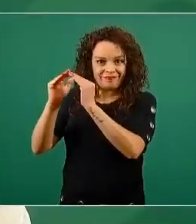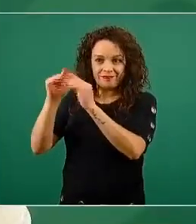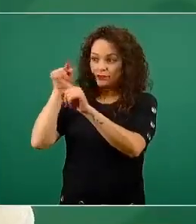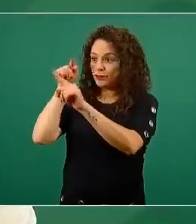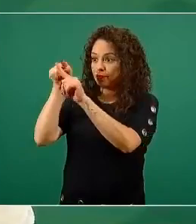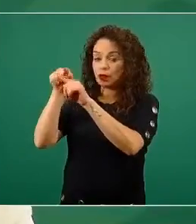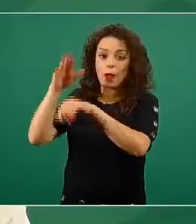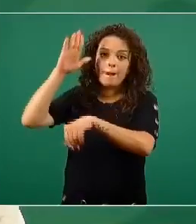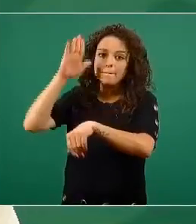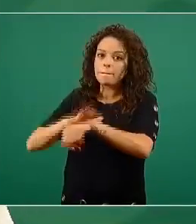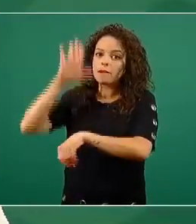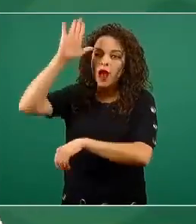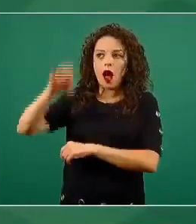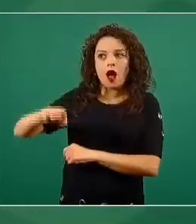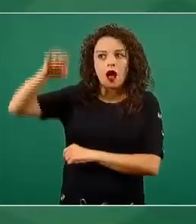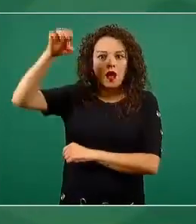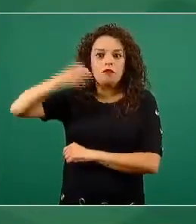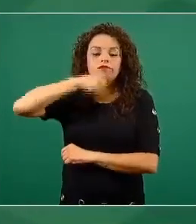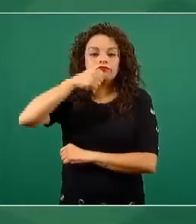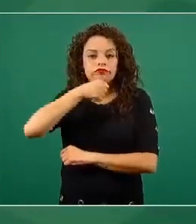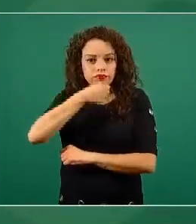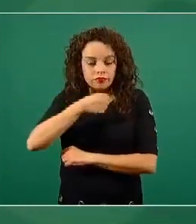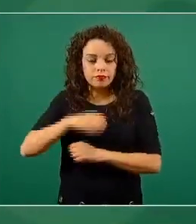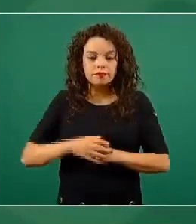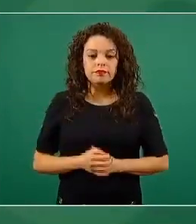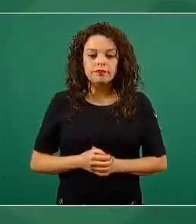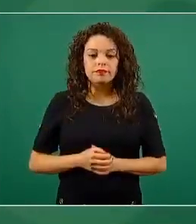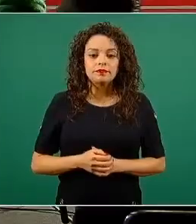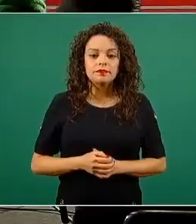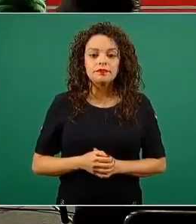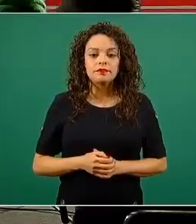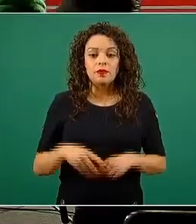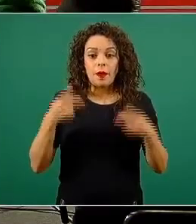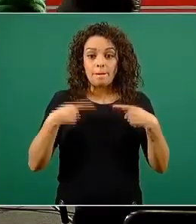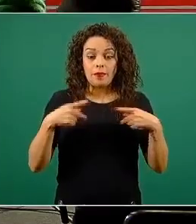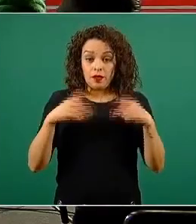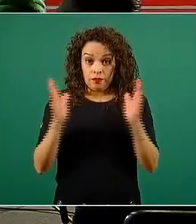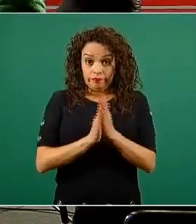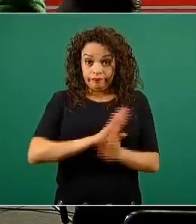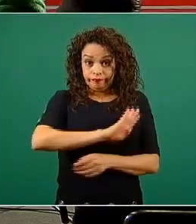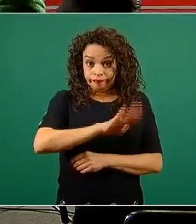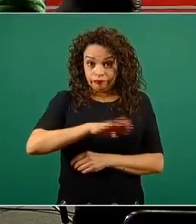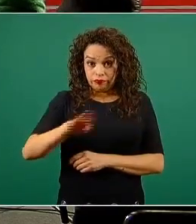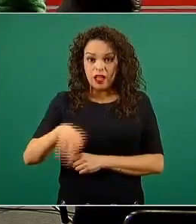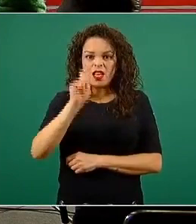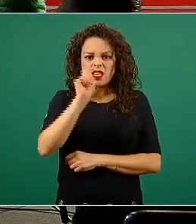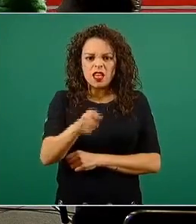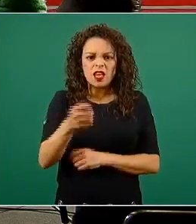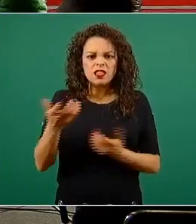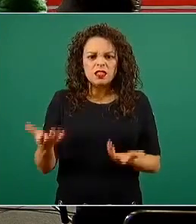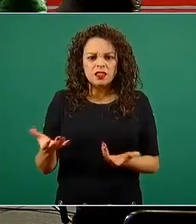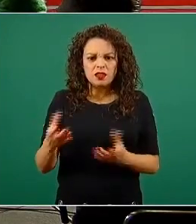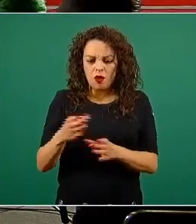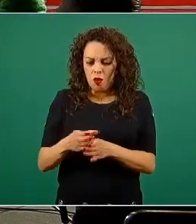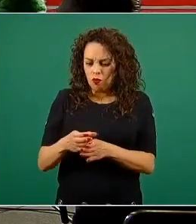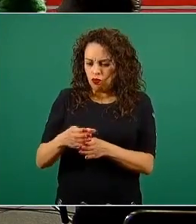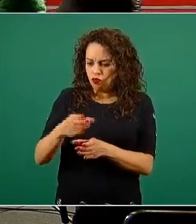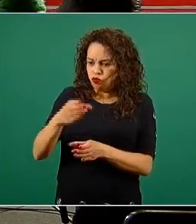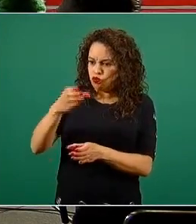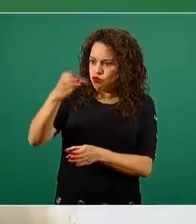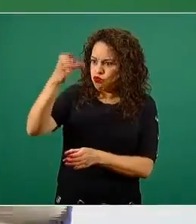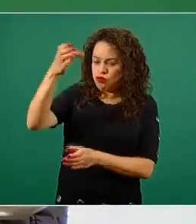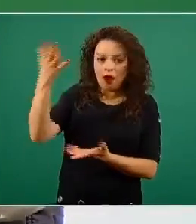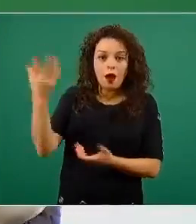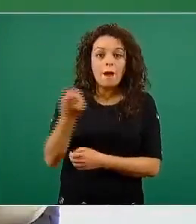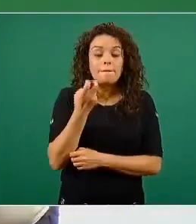edad. El gráfico de personas que fallecieron es un trompo. Entonces, por eso se